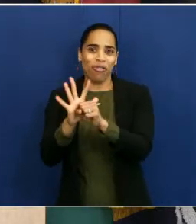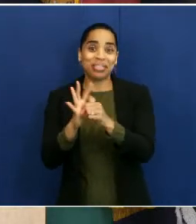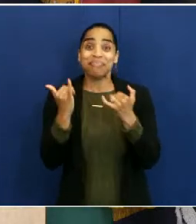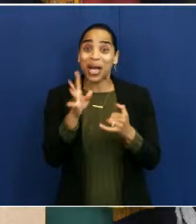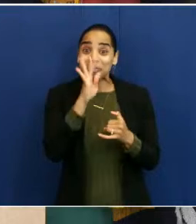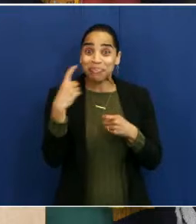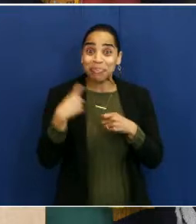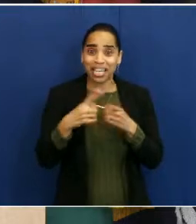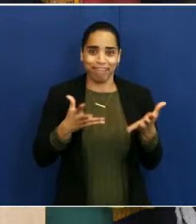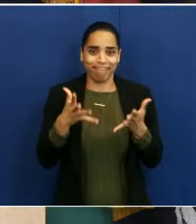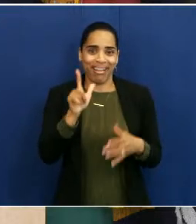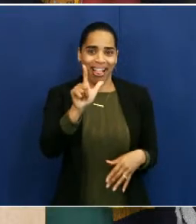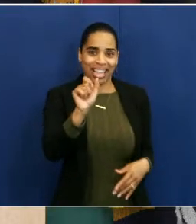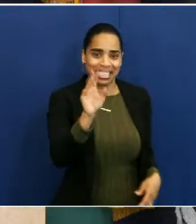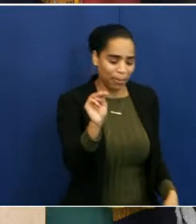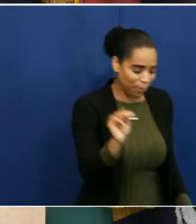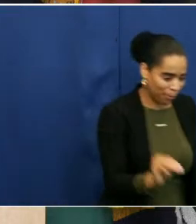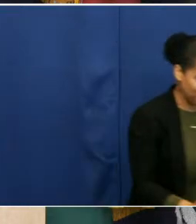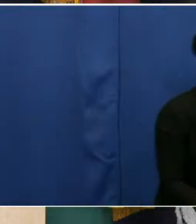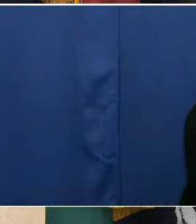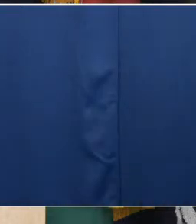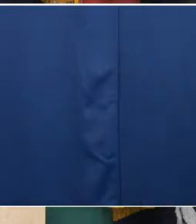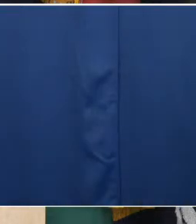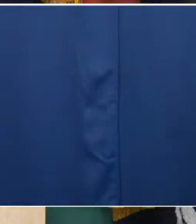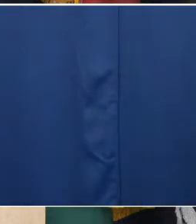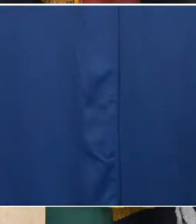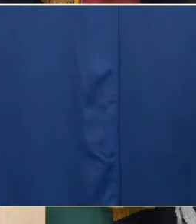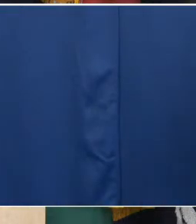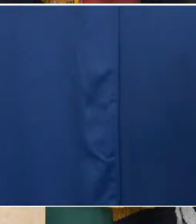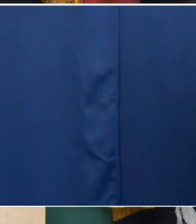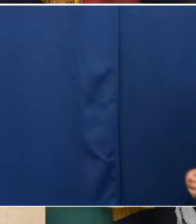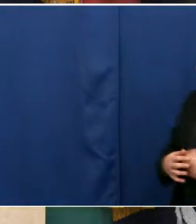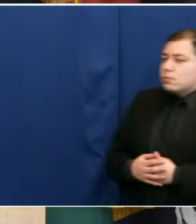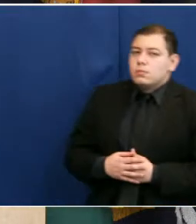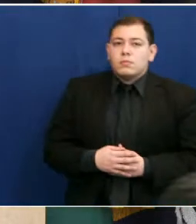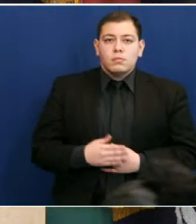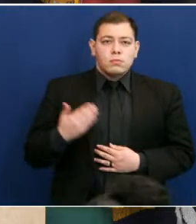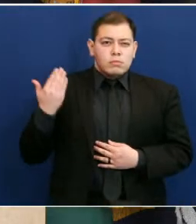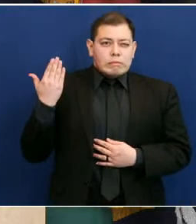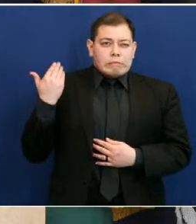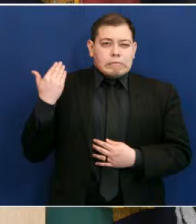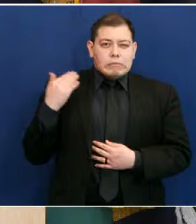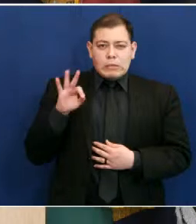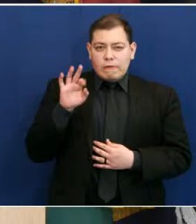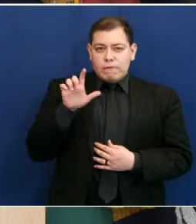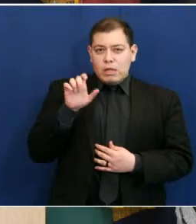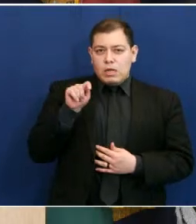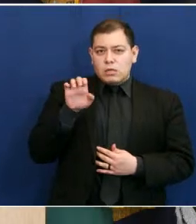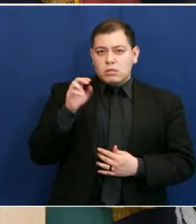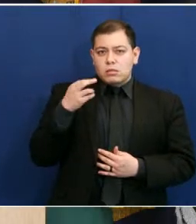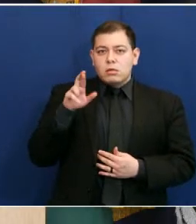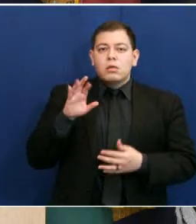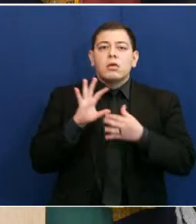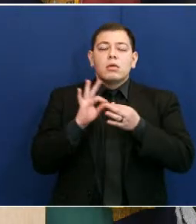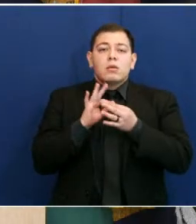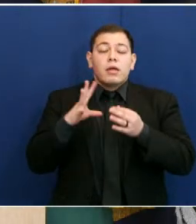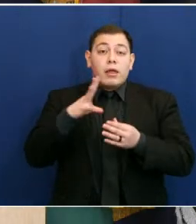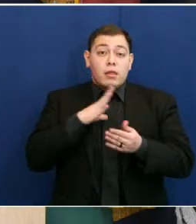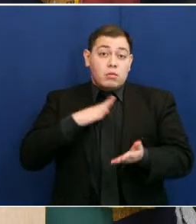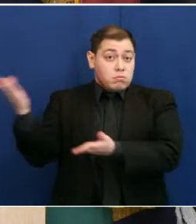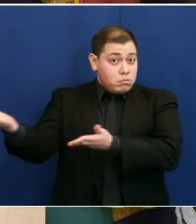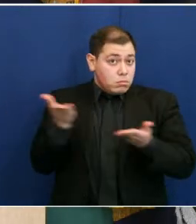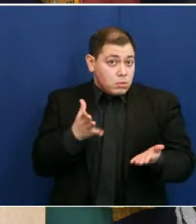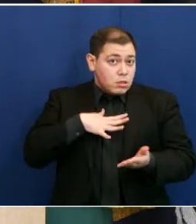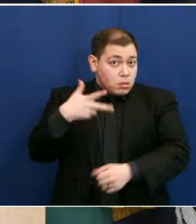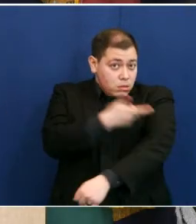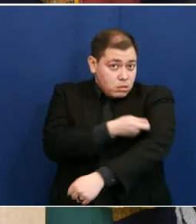Como dijo el supervisor Fletcher, nuestro suministro de vacunas ha aumentado esta semana. Hemos recibido más de